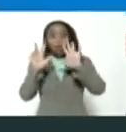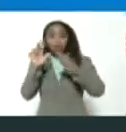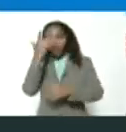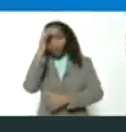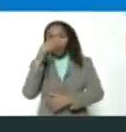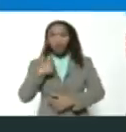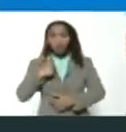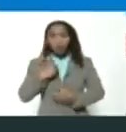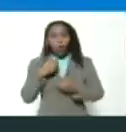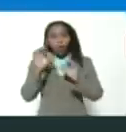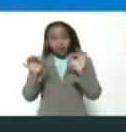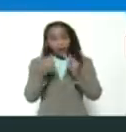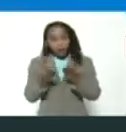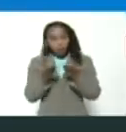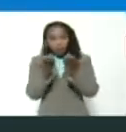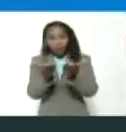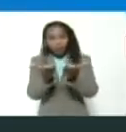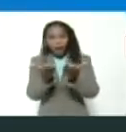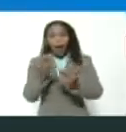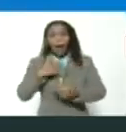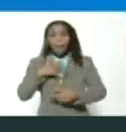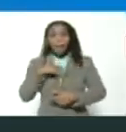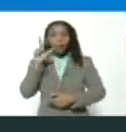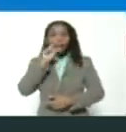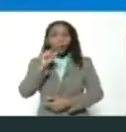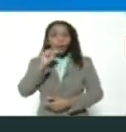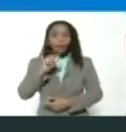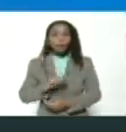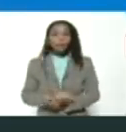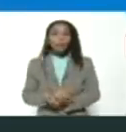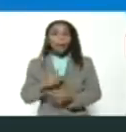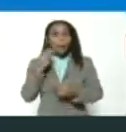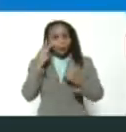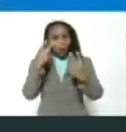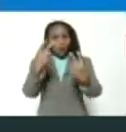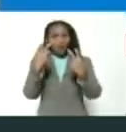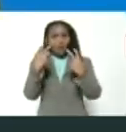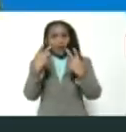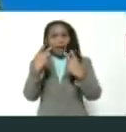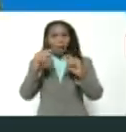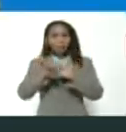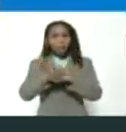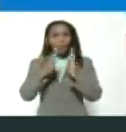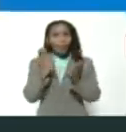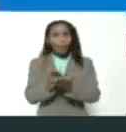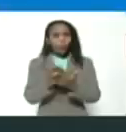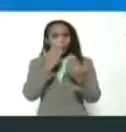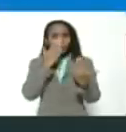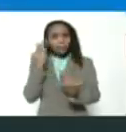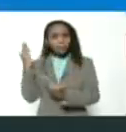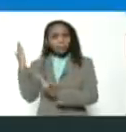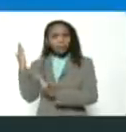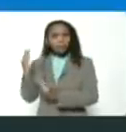que yo les regalé hoy en mis redes sociales para que lo vieran en el mundo. Adelante, video.